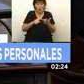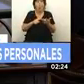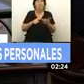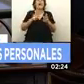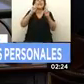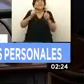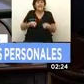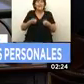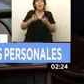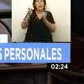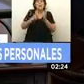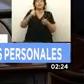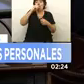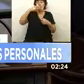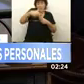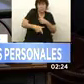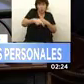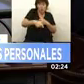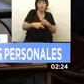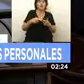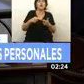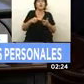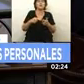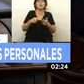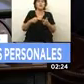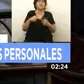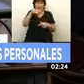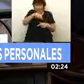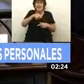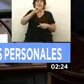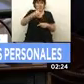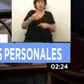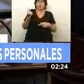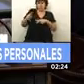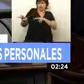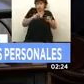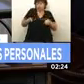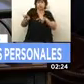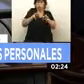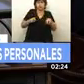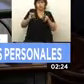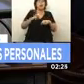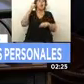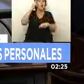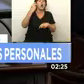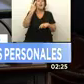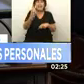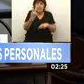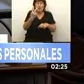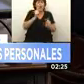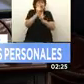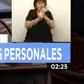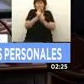productoras de petróleo las únicas que están ganando en la República Argentina 92 empresas están ganando